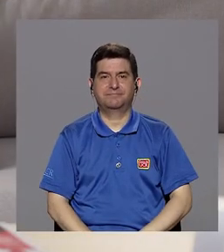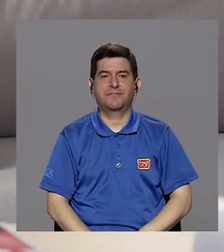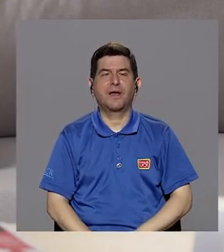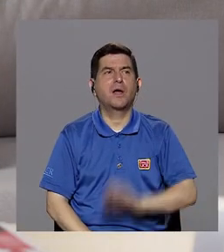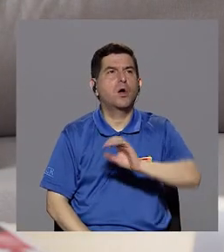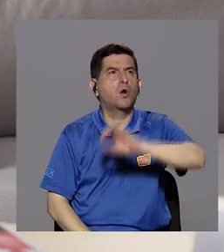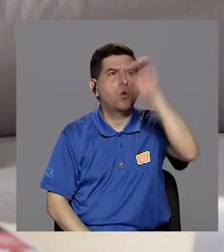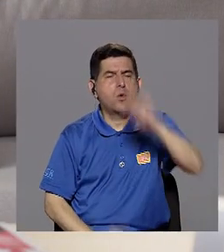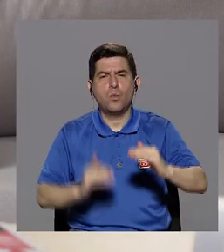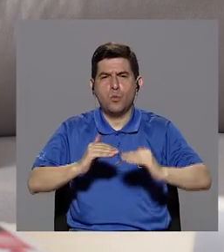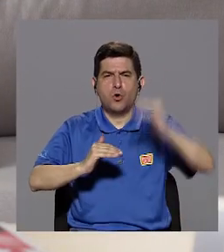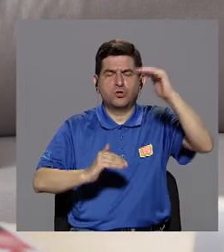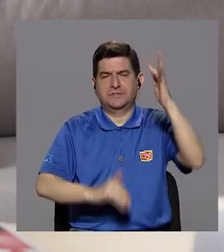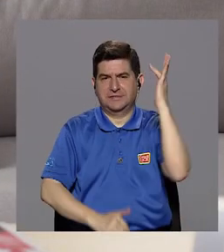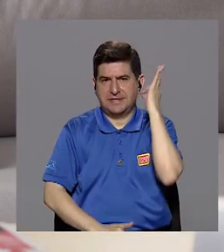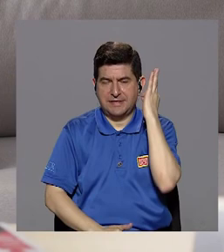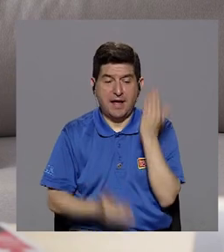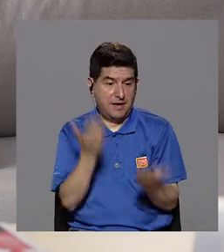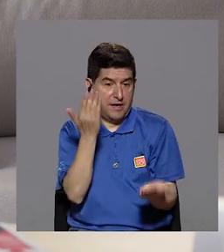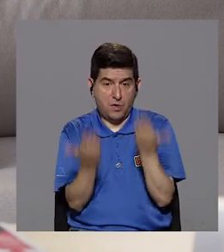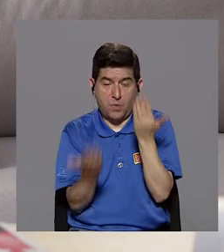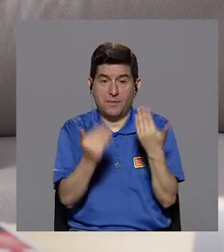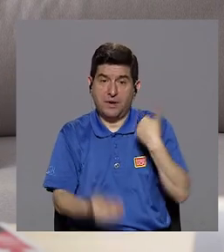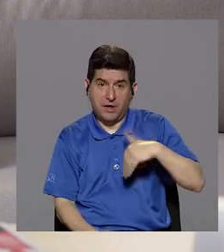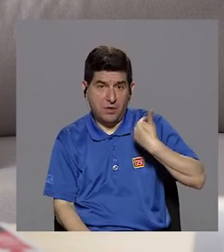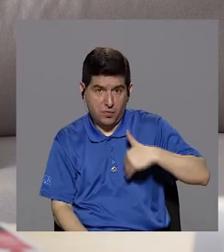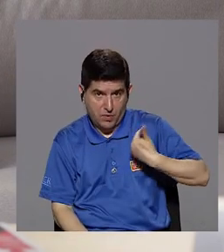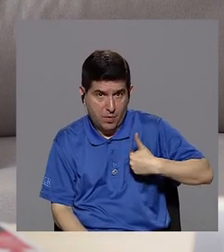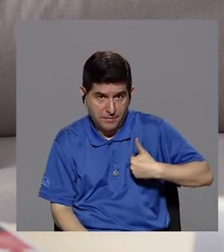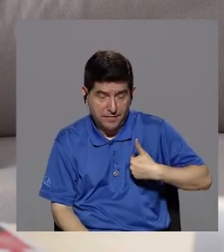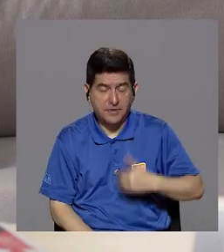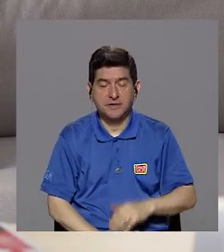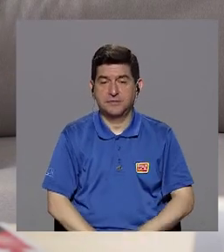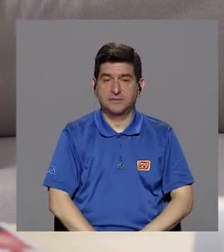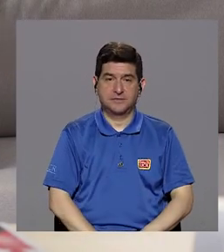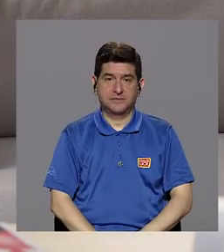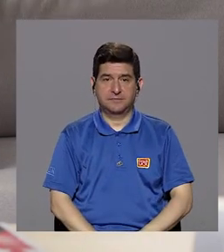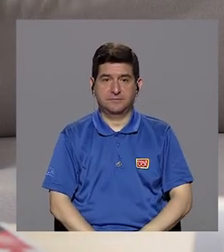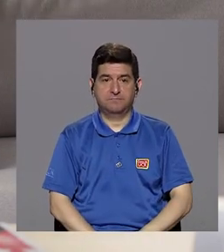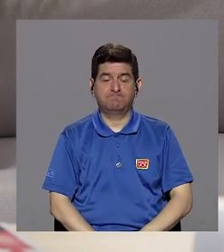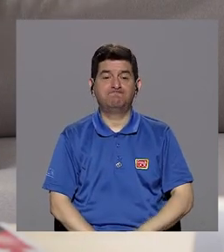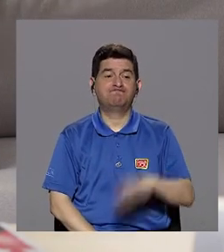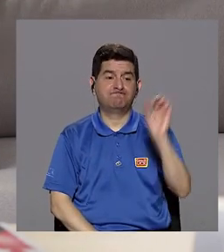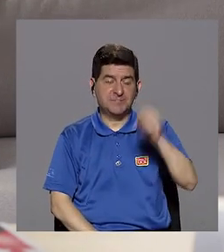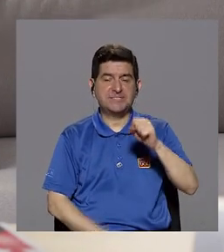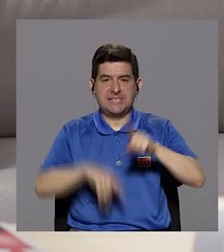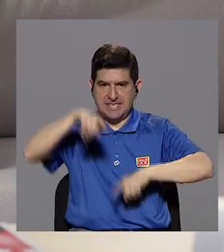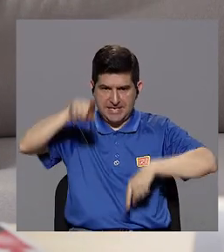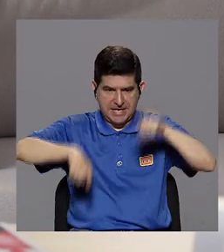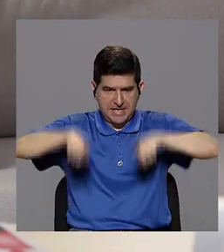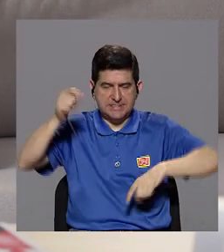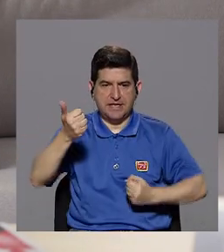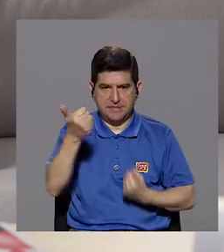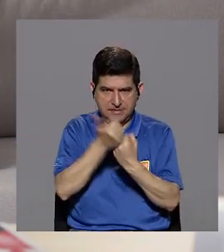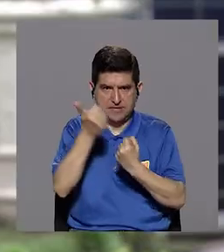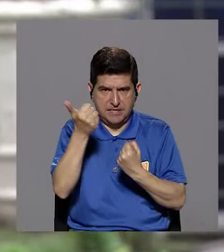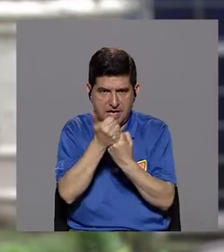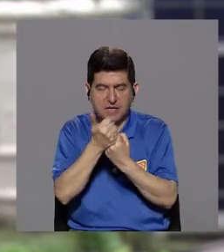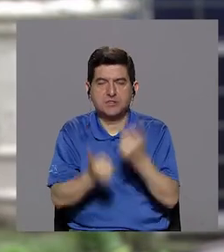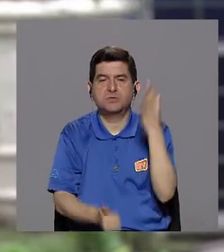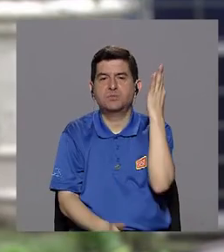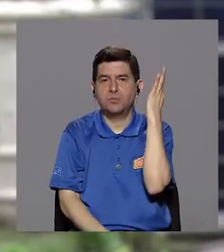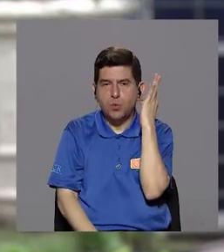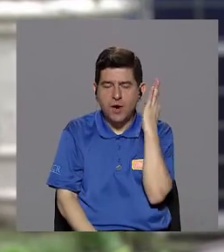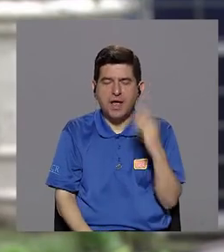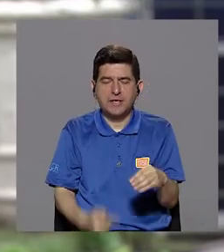un porcentaje muy alto de mujeres en comparación con los hombres, ¿verdad? Entonces, sí, las estadísticas apoyan a que son las